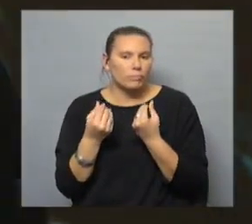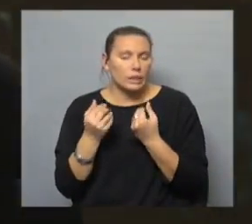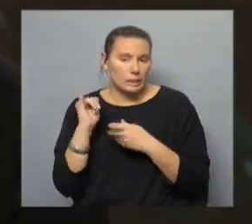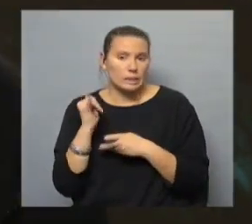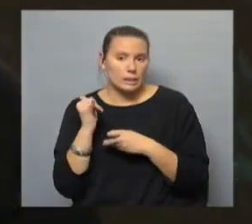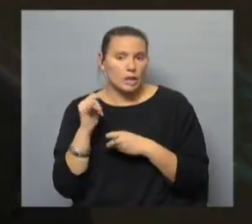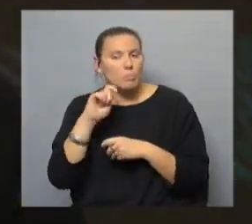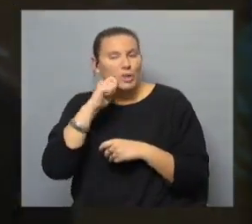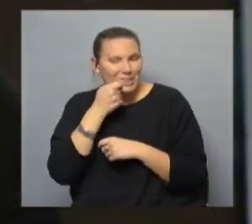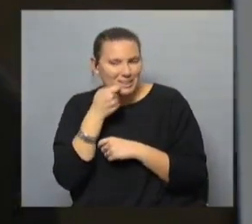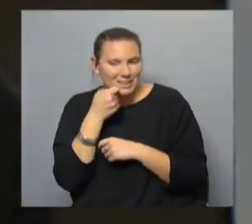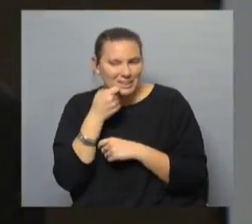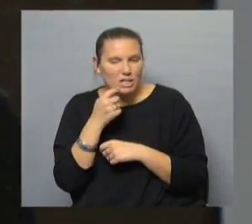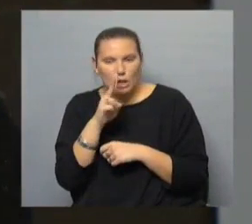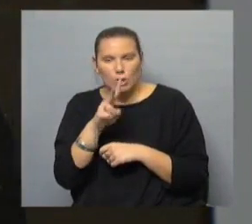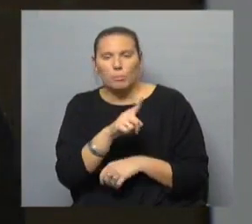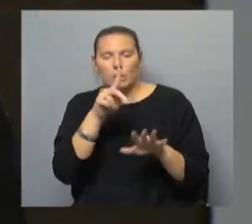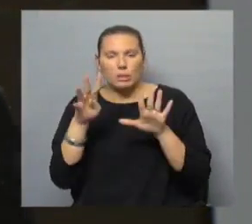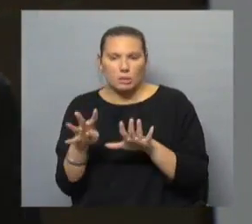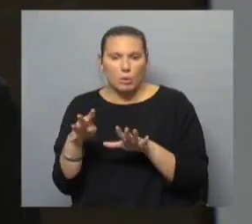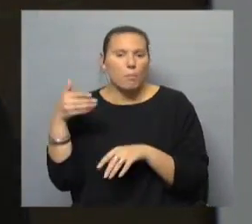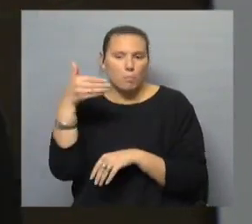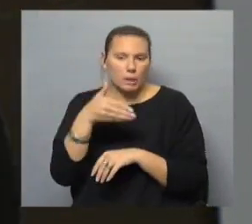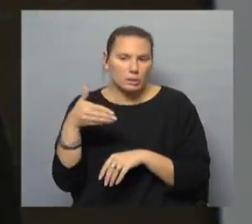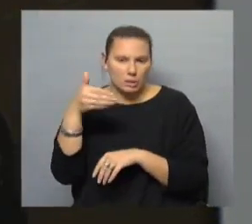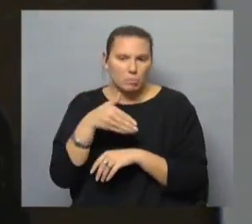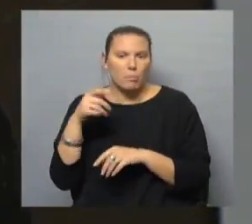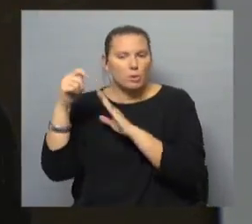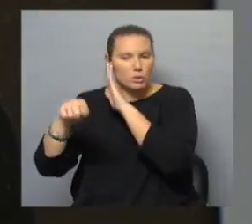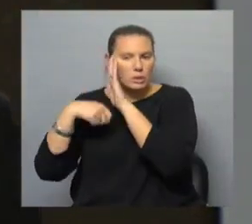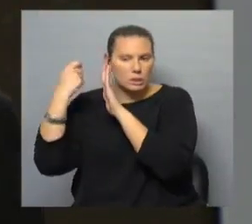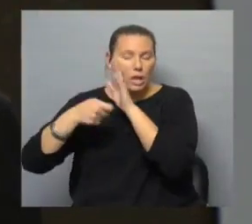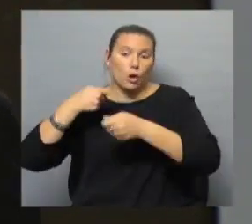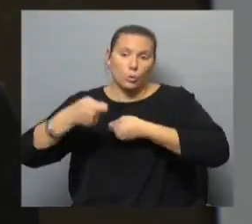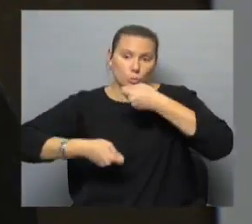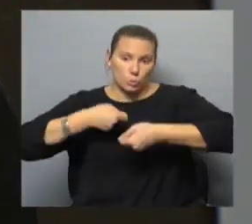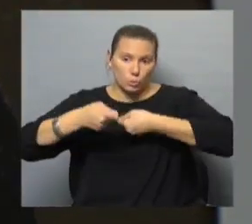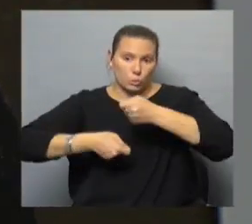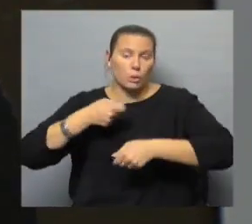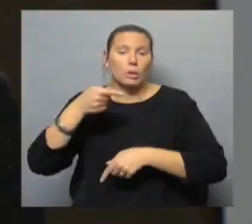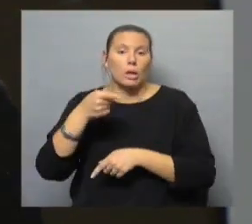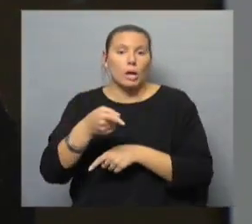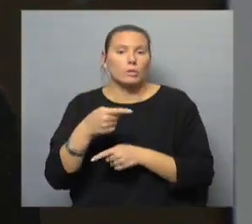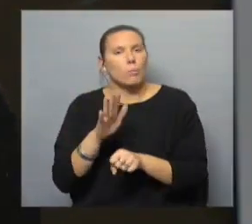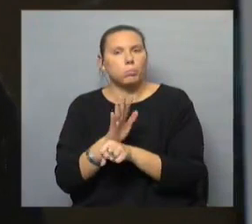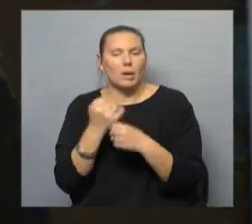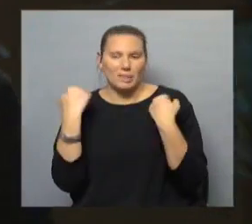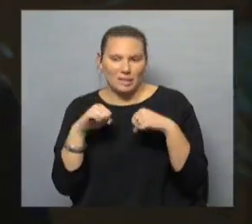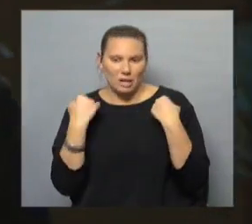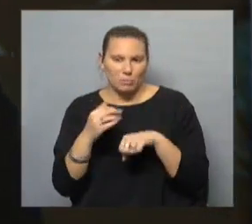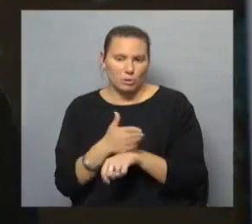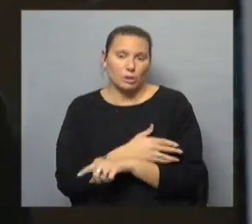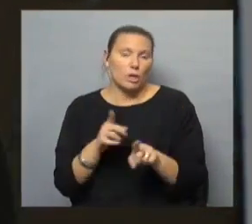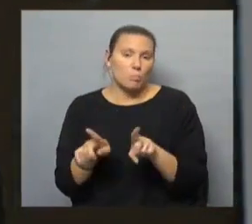carga, sí, pero linda, una linda carga. En el 2019 habíamos participado de Cineconstrucción. Y eso fue como una especie de entrenamiento previo, ¿no? Era lo